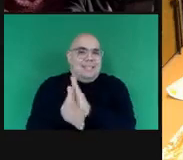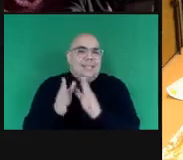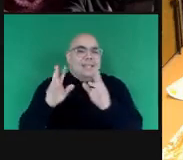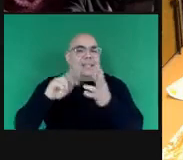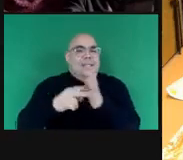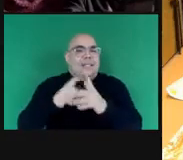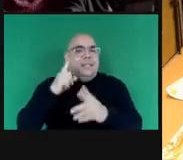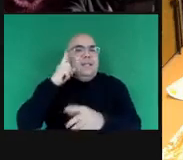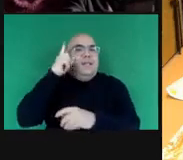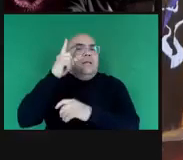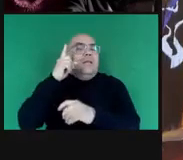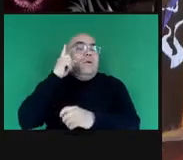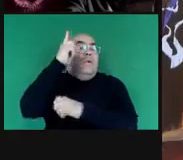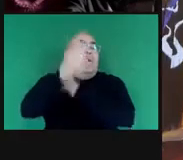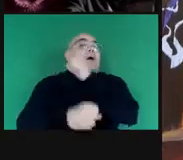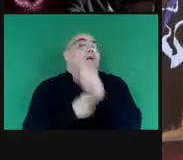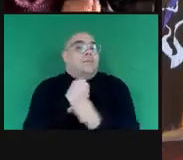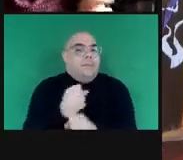tarde